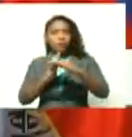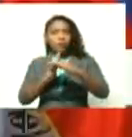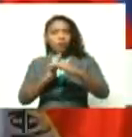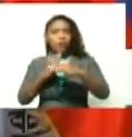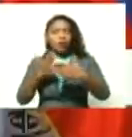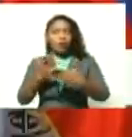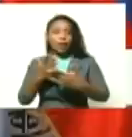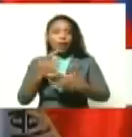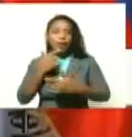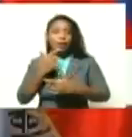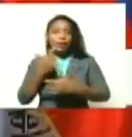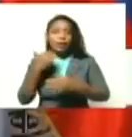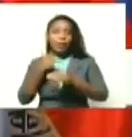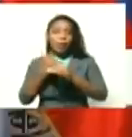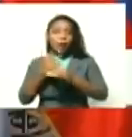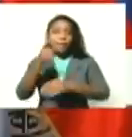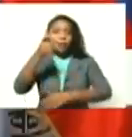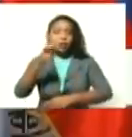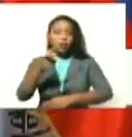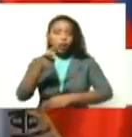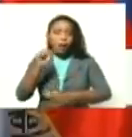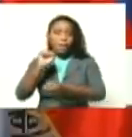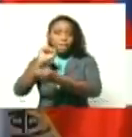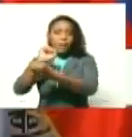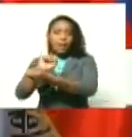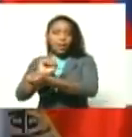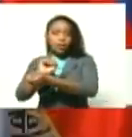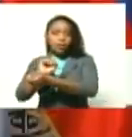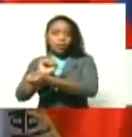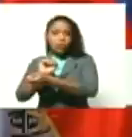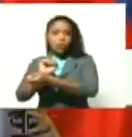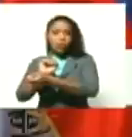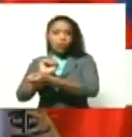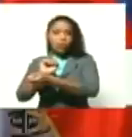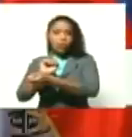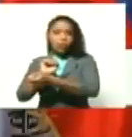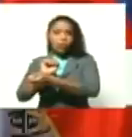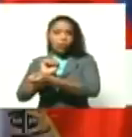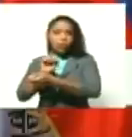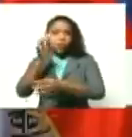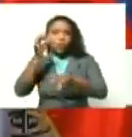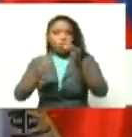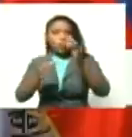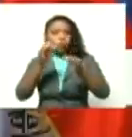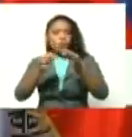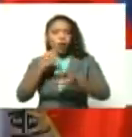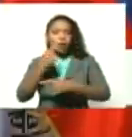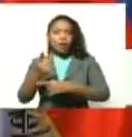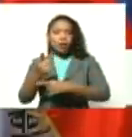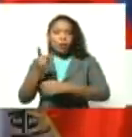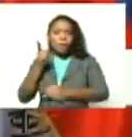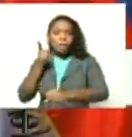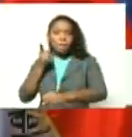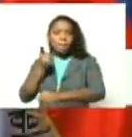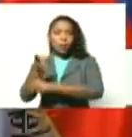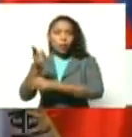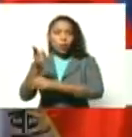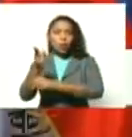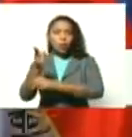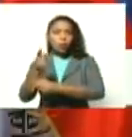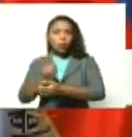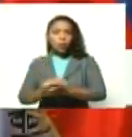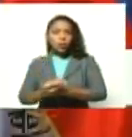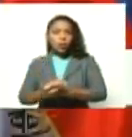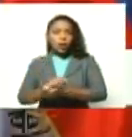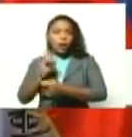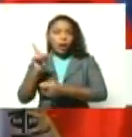persona que está privada de libertad y un tribunal haya decretado que